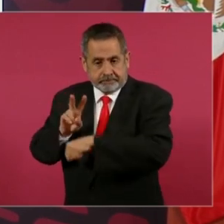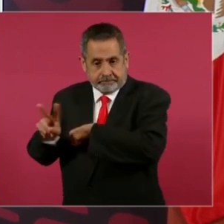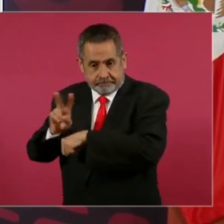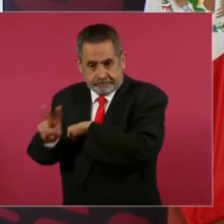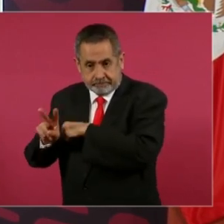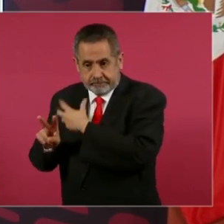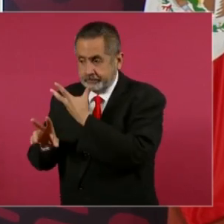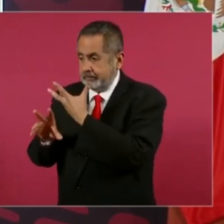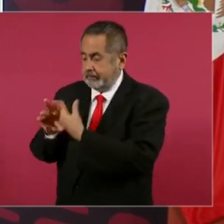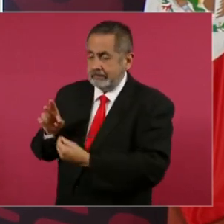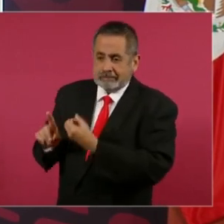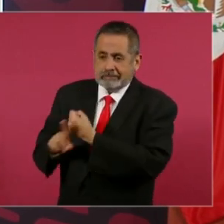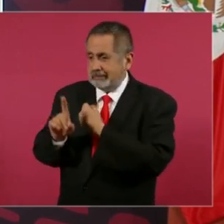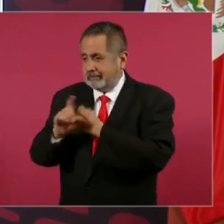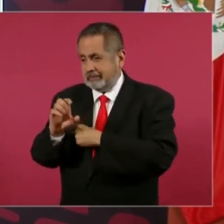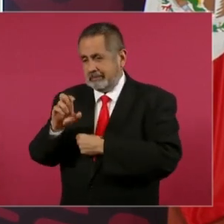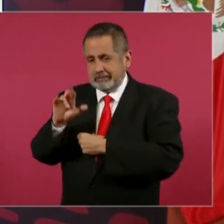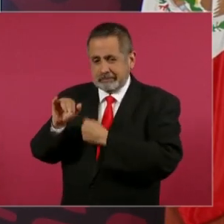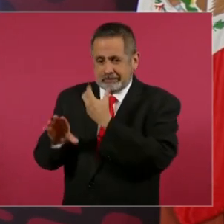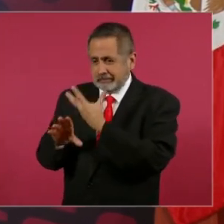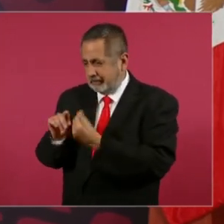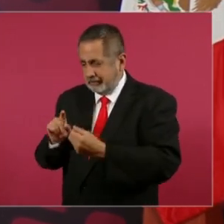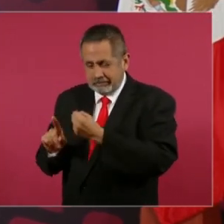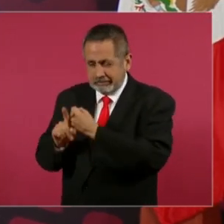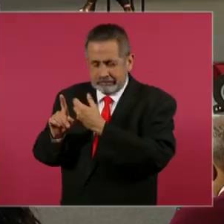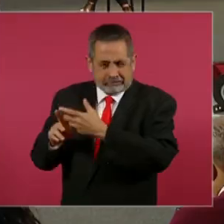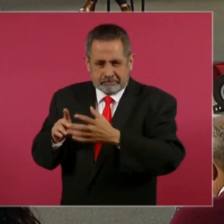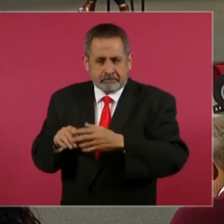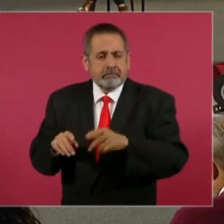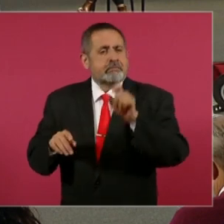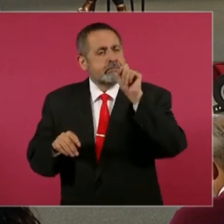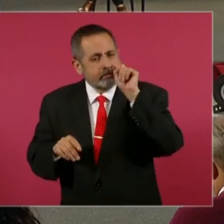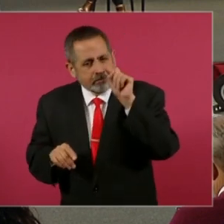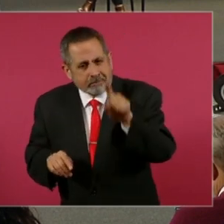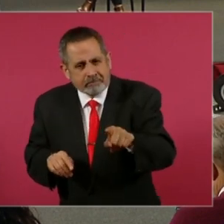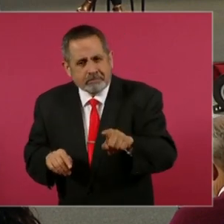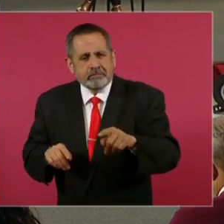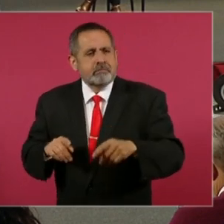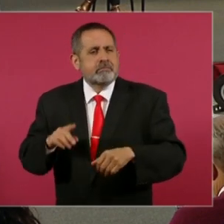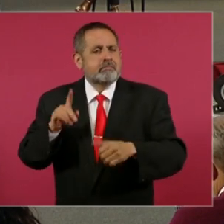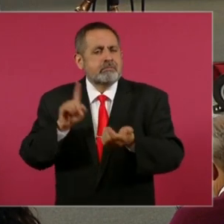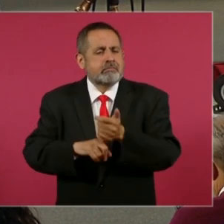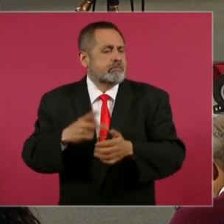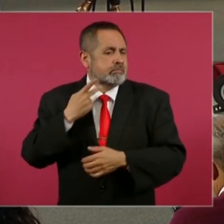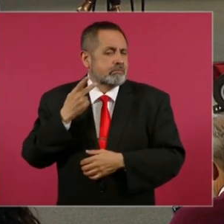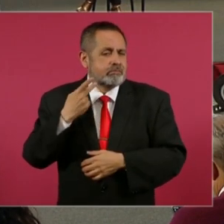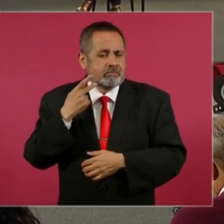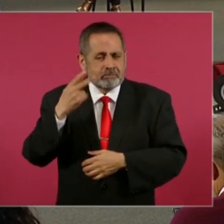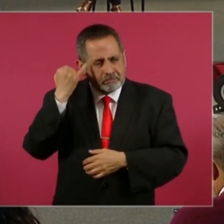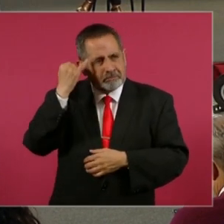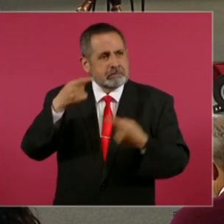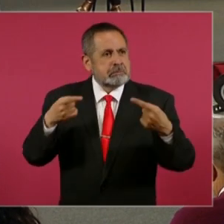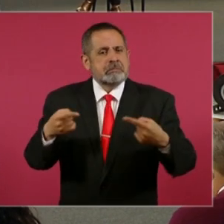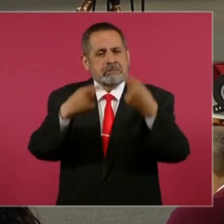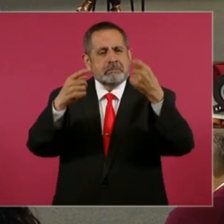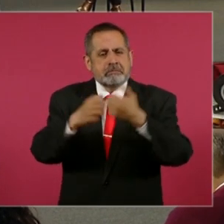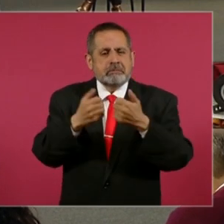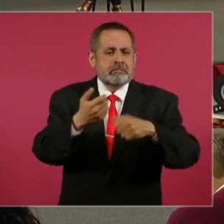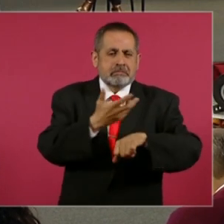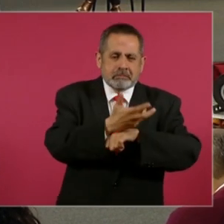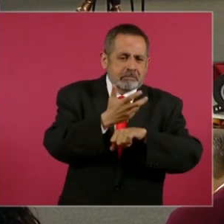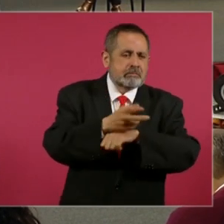por una crisis que tuvo que ver también con cuestiones políticas, ideológicas,